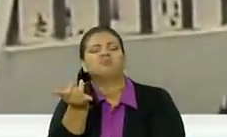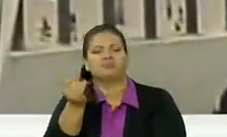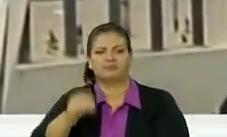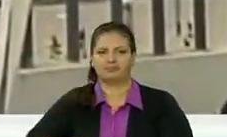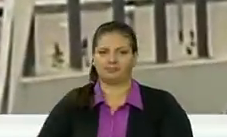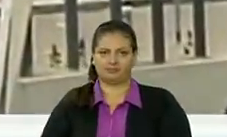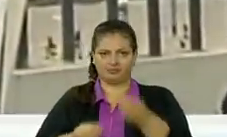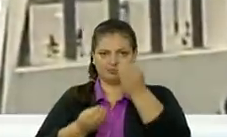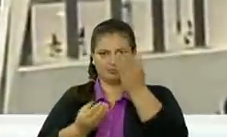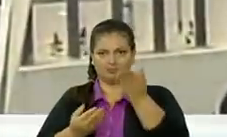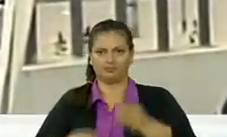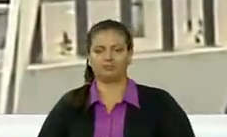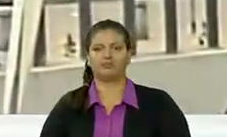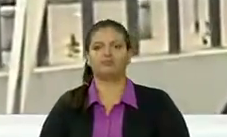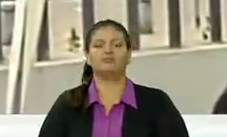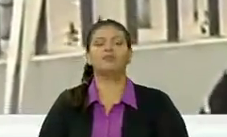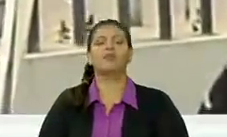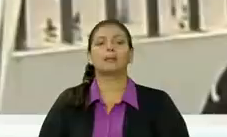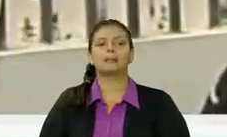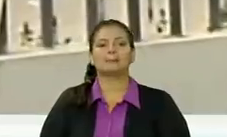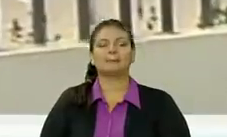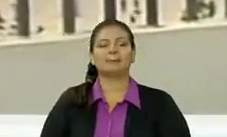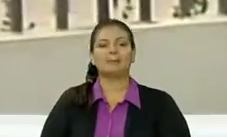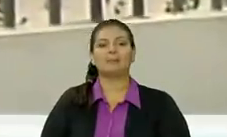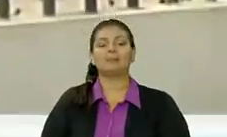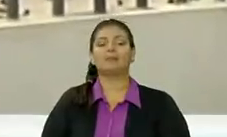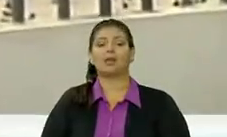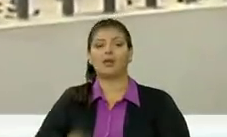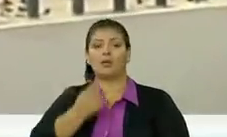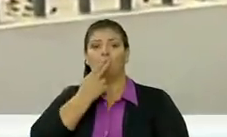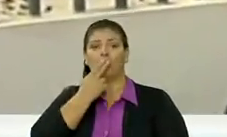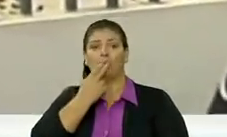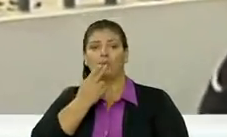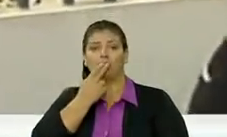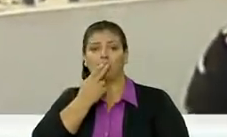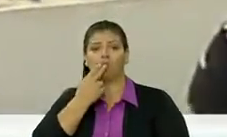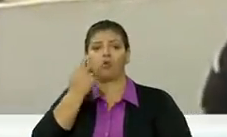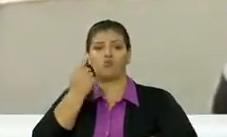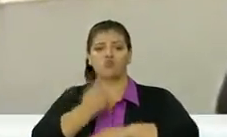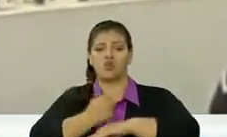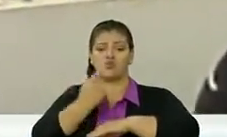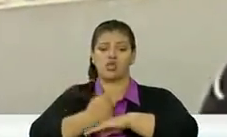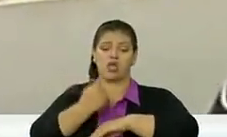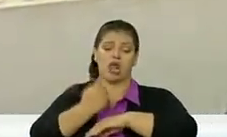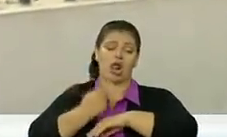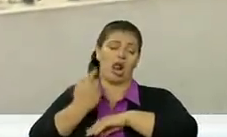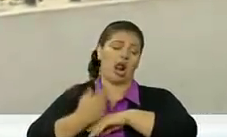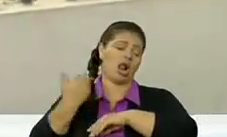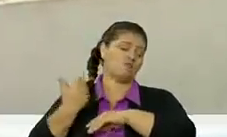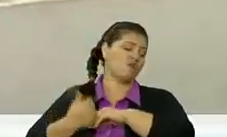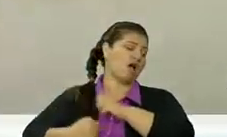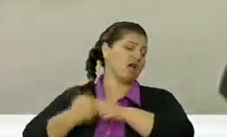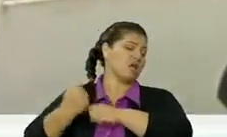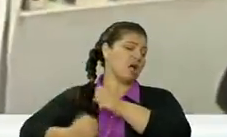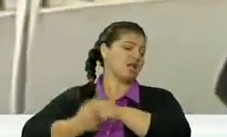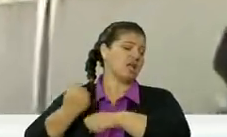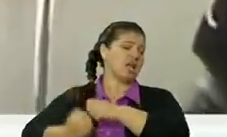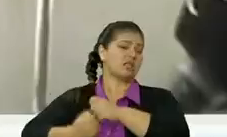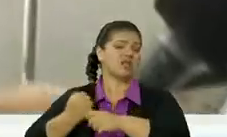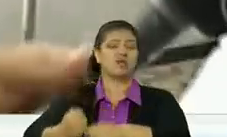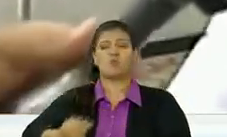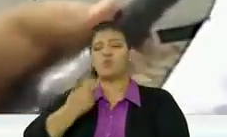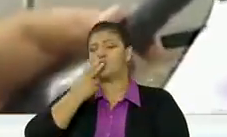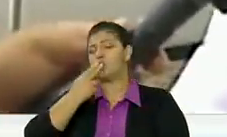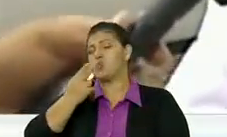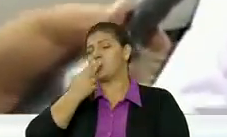enfermedad previsible. Entre más temprano lo haga el paciente con este hábito,